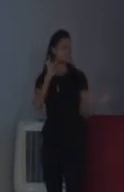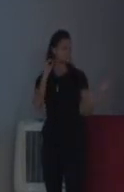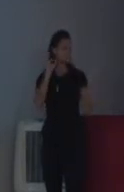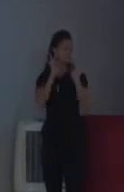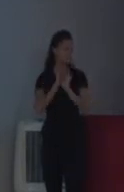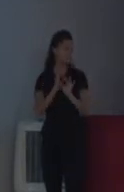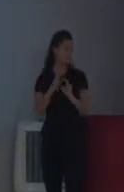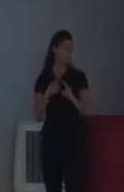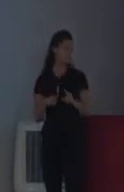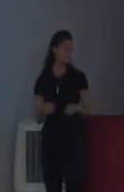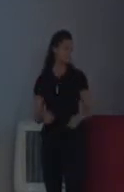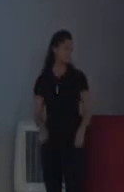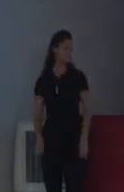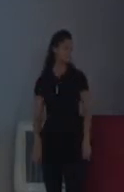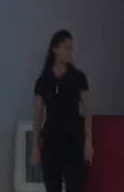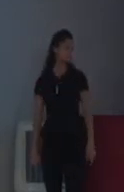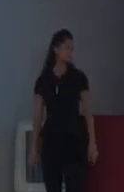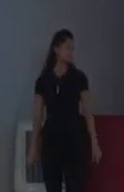enfoque diferencial.